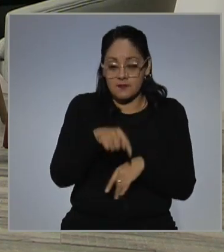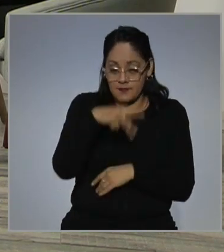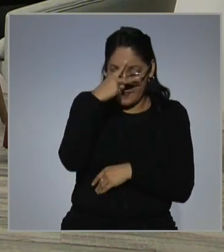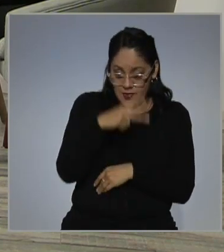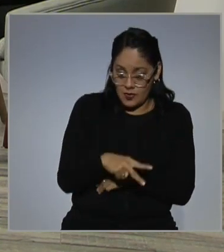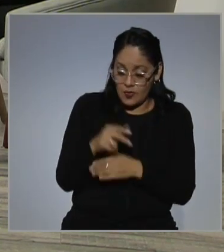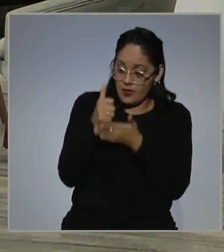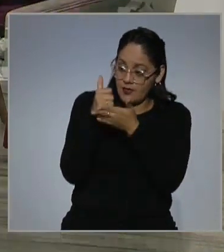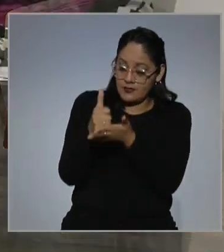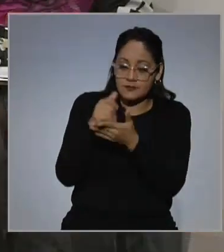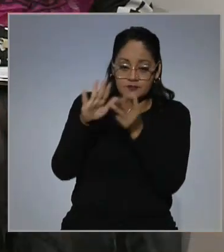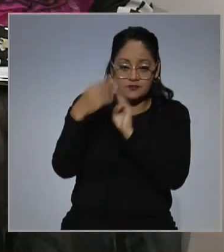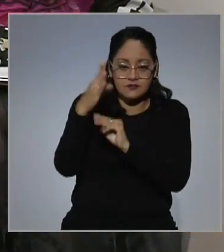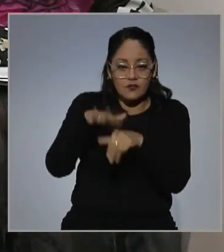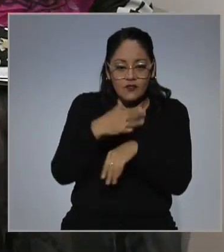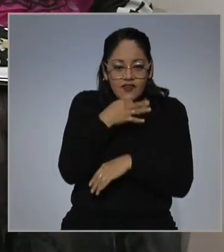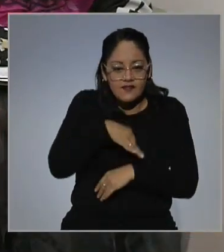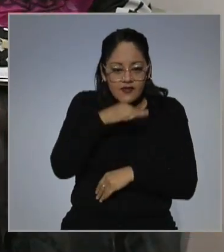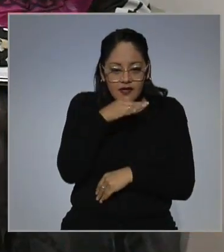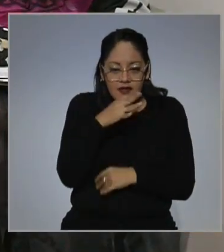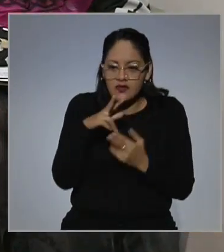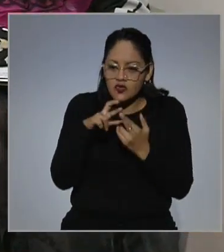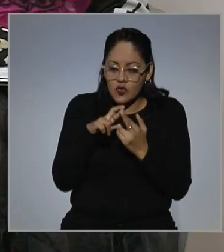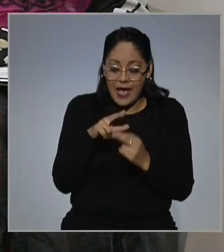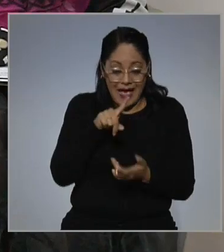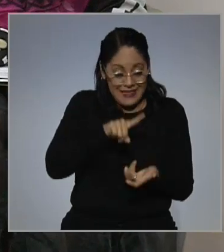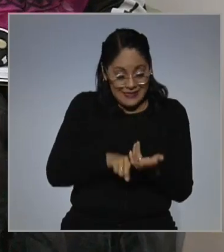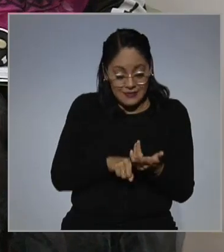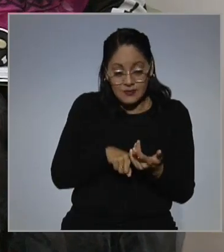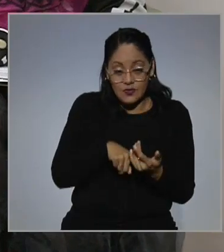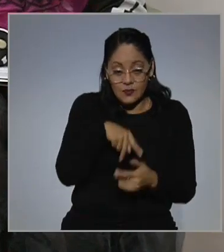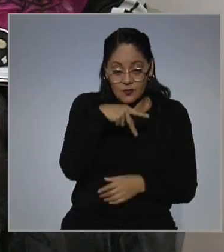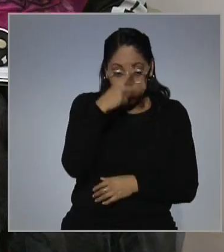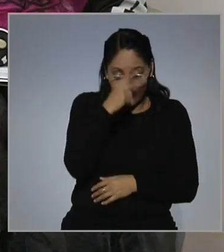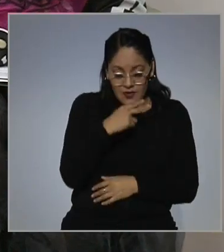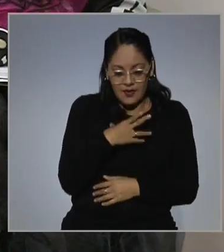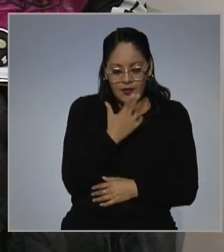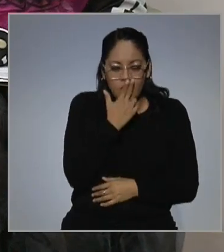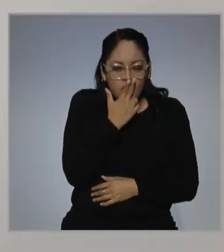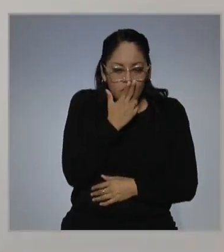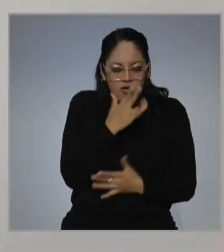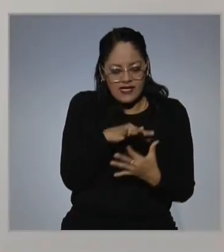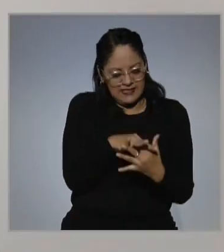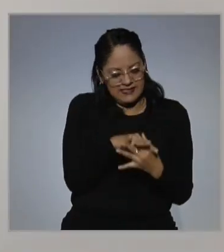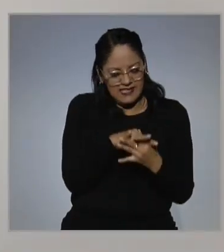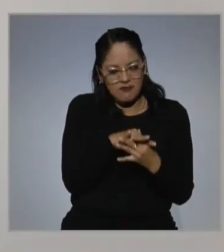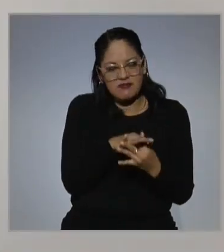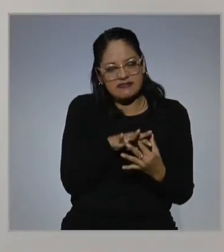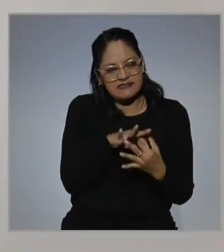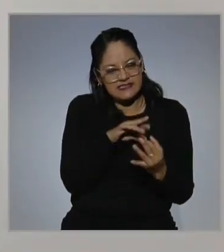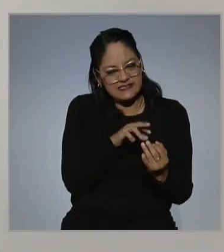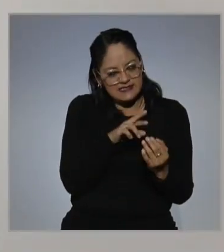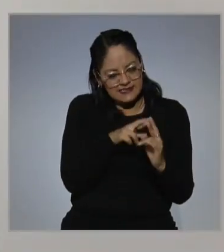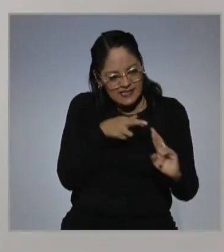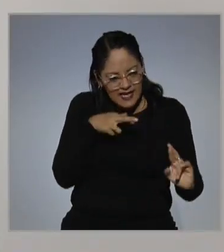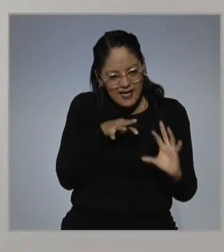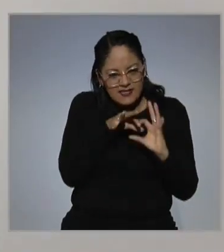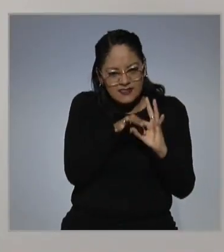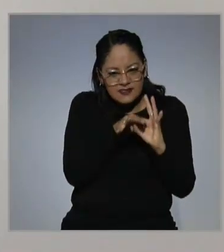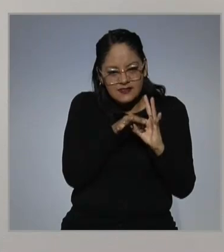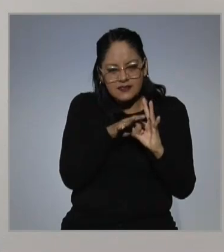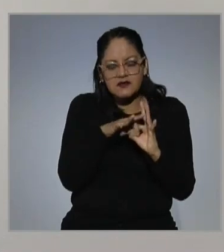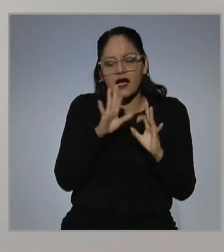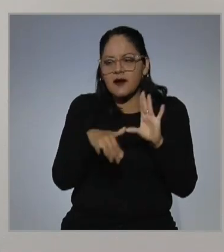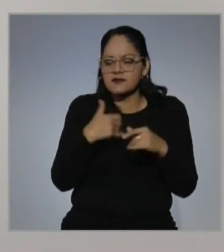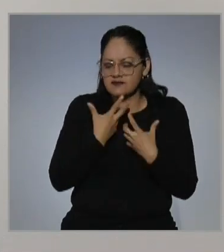para el mundo con respecto a esta fiesta, no hay esa relación tan íntima, tan cercana, tan afectiva, que se vuelve nostálgica o melancólica